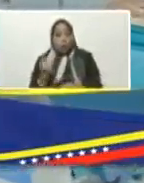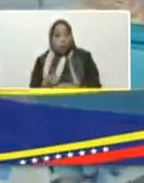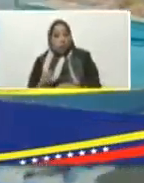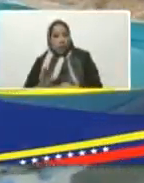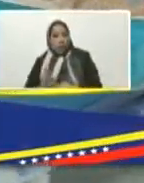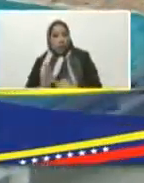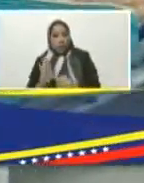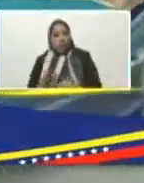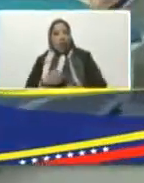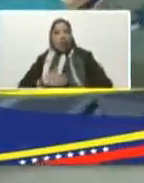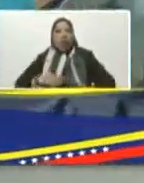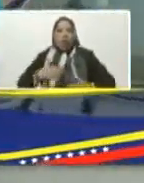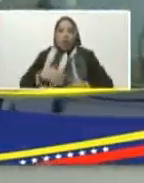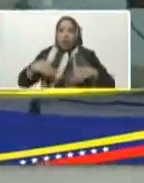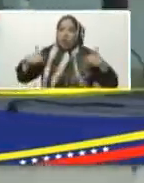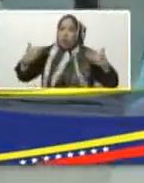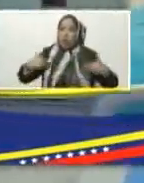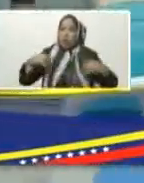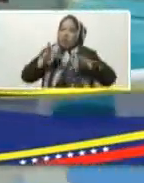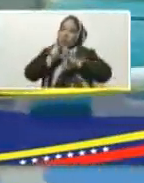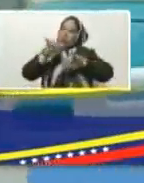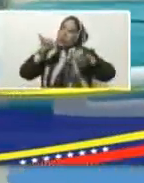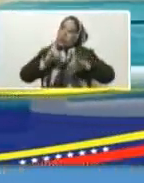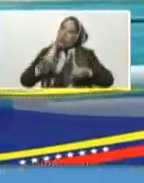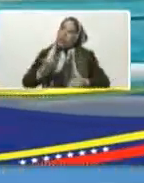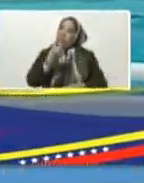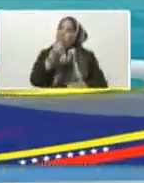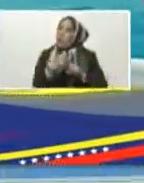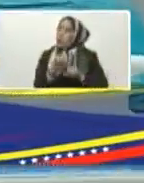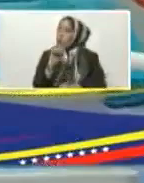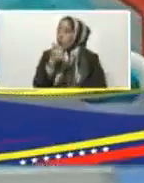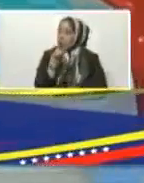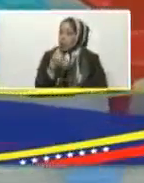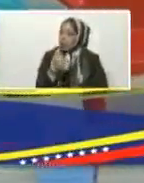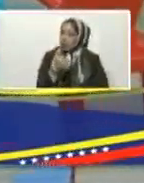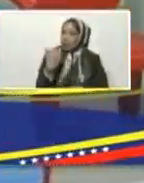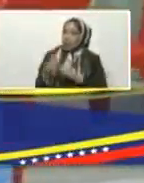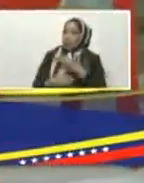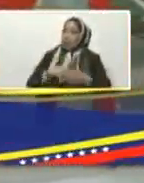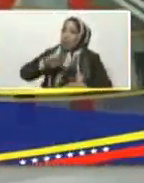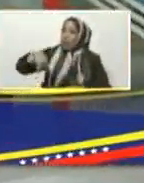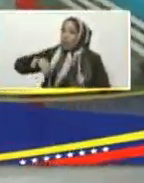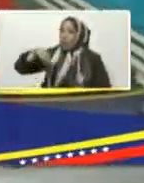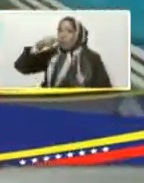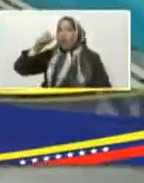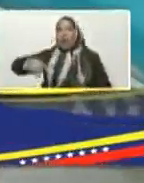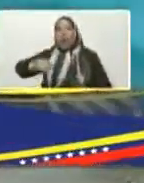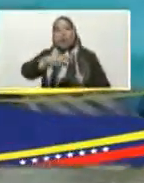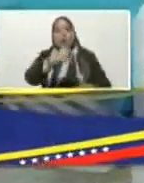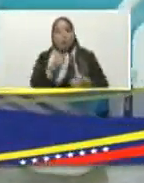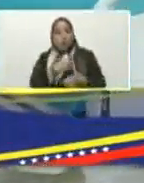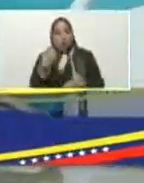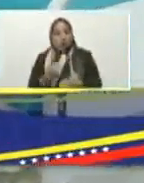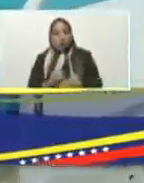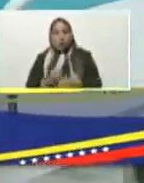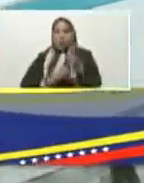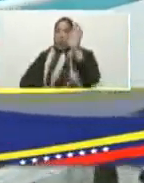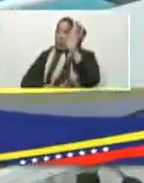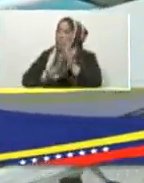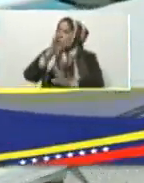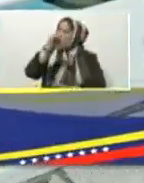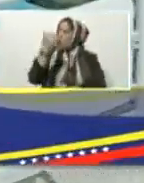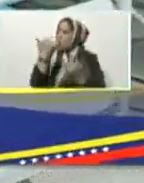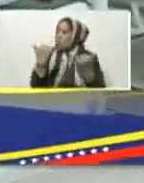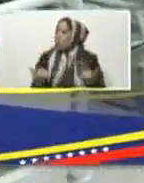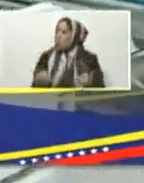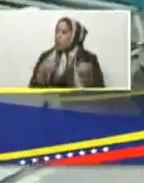llevando los lineamientos del buen gobierno del 1x10, hemos desde acá, con nuestro equipo de trabajo, desarrollado